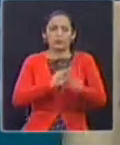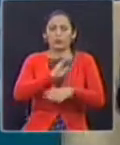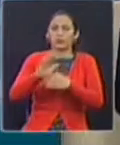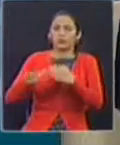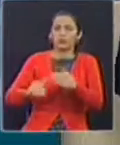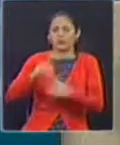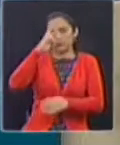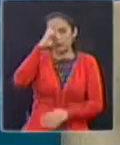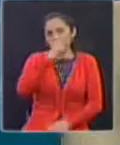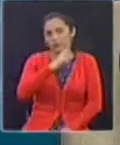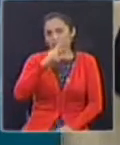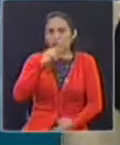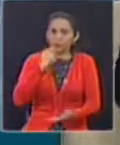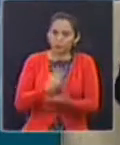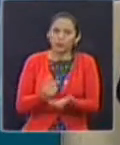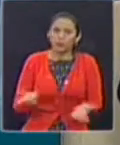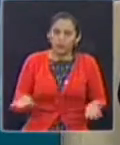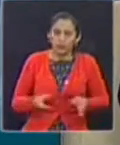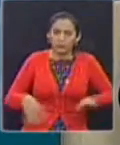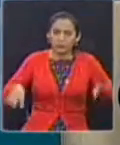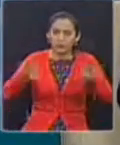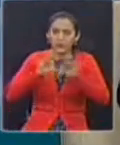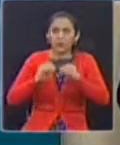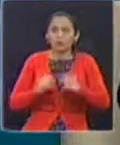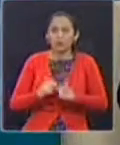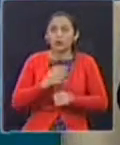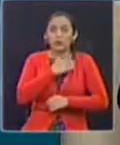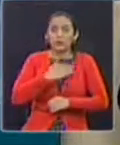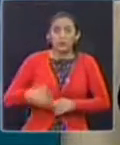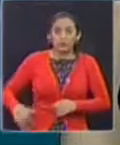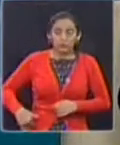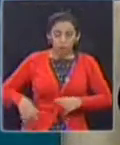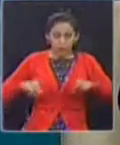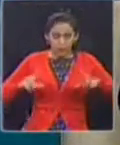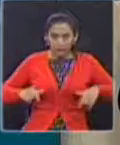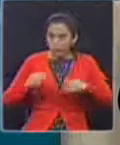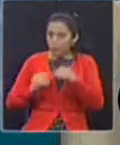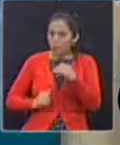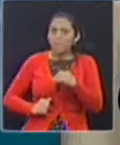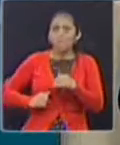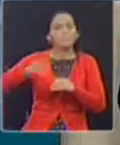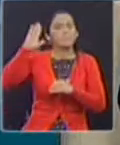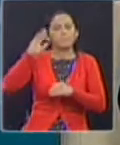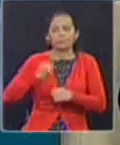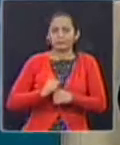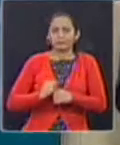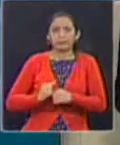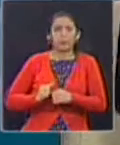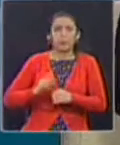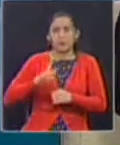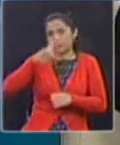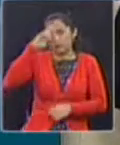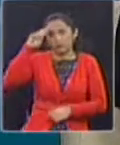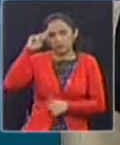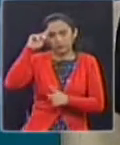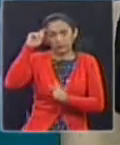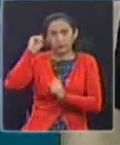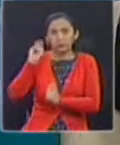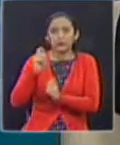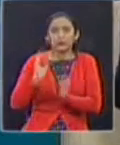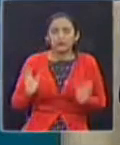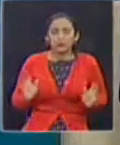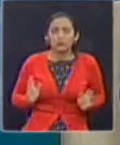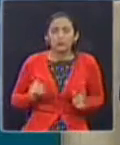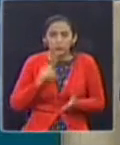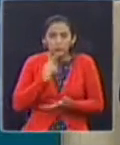él, en el último discurso, que fue el día de ayer, dijo que no va a contestar de